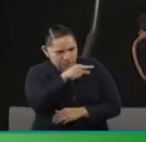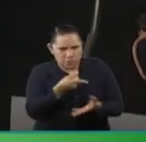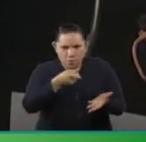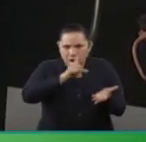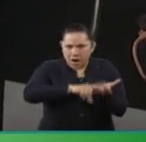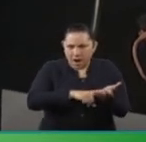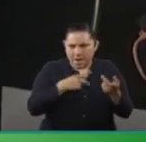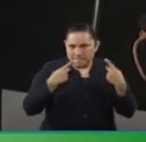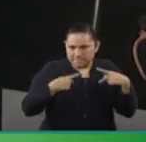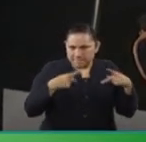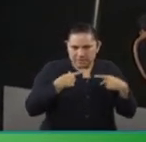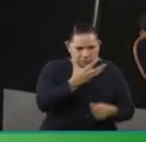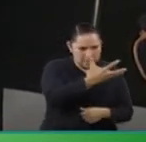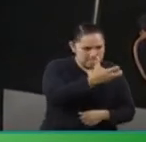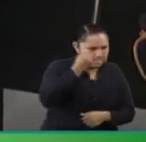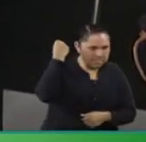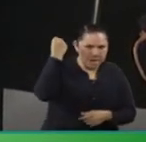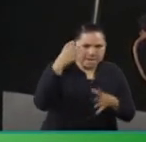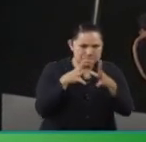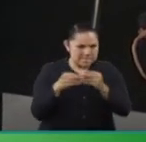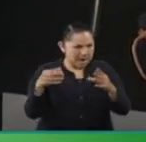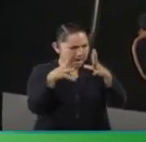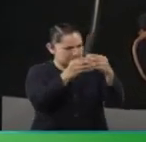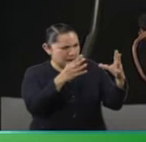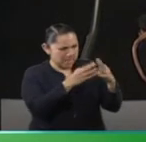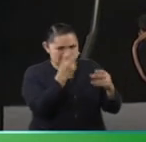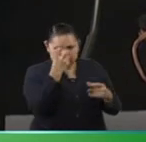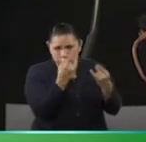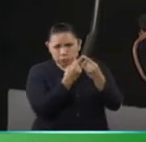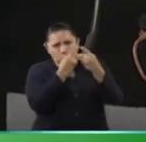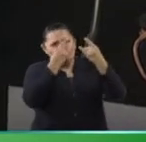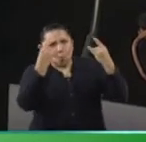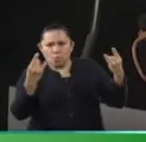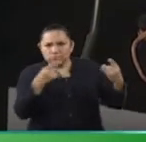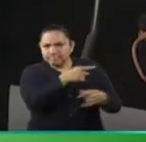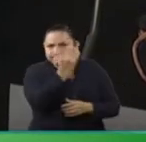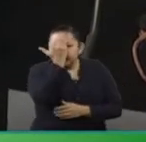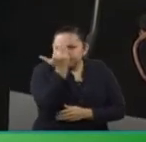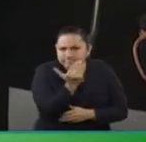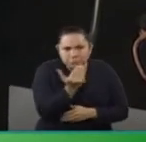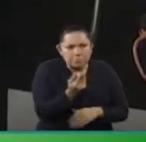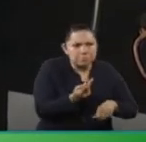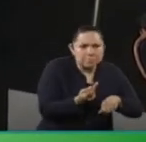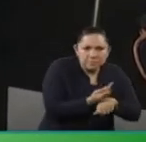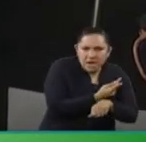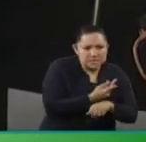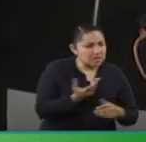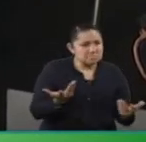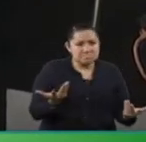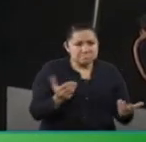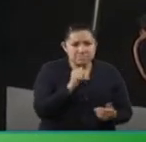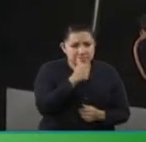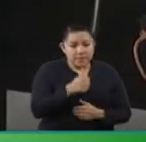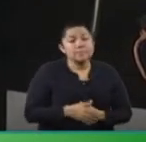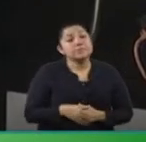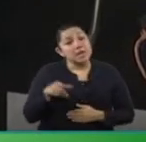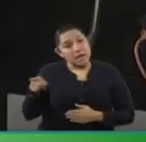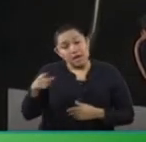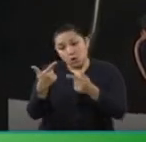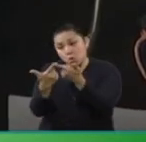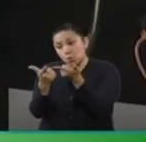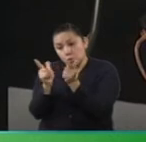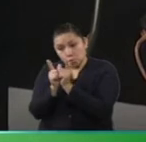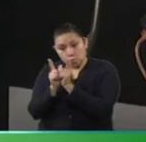de desaparición de las personas en la historia del país parte de esa vulneración se ha reflejado en la denuncia del grupo interdisciplinario de